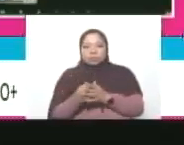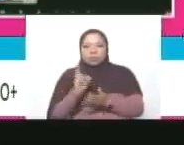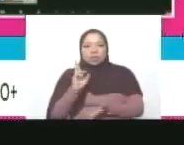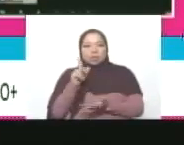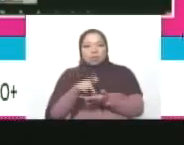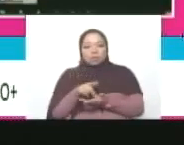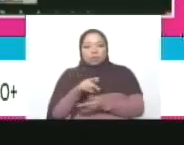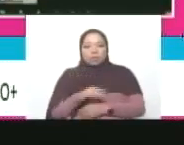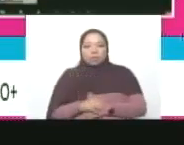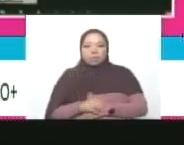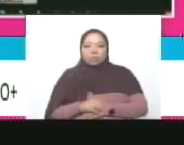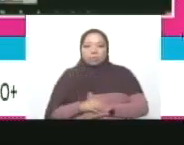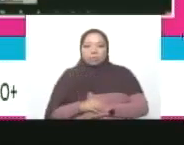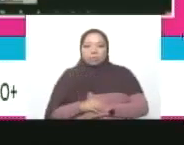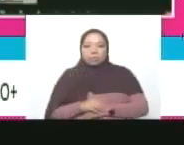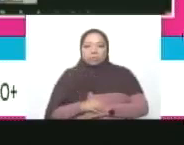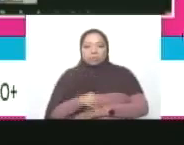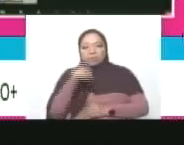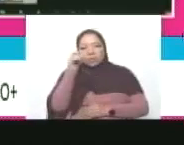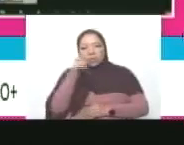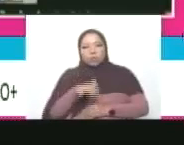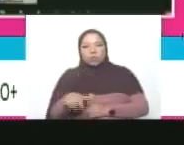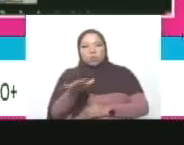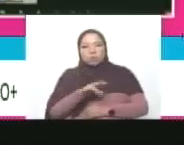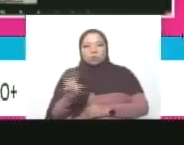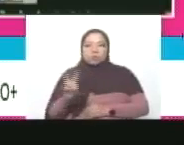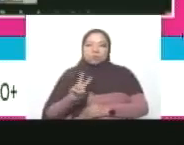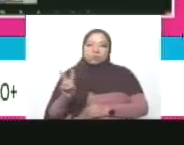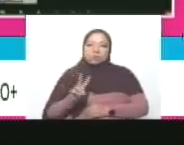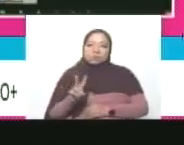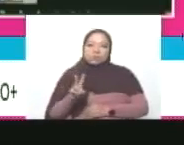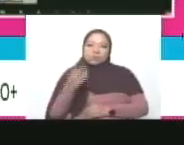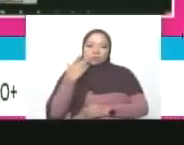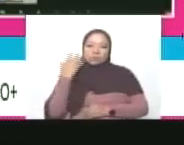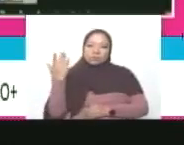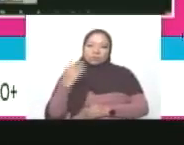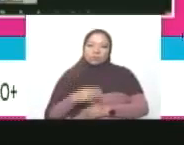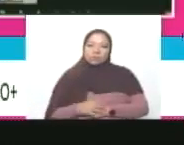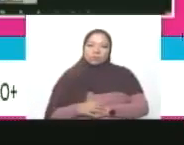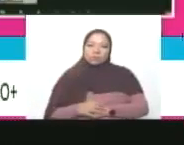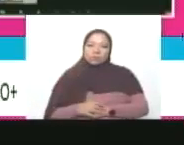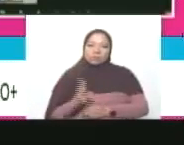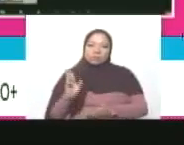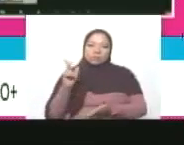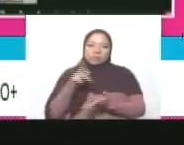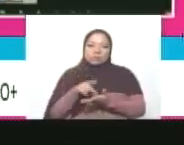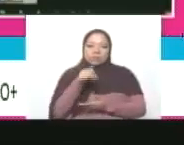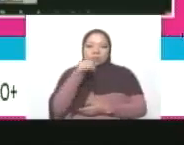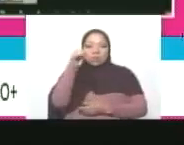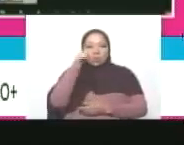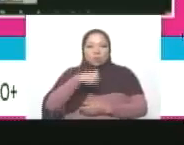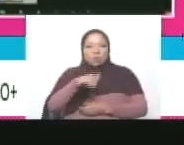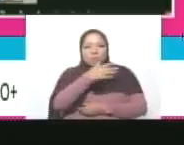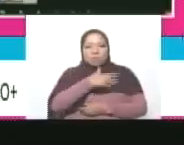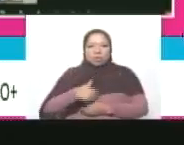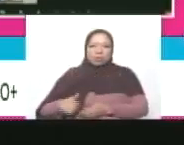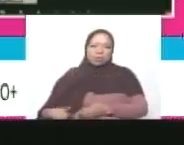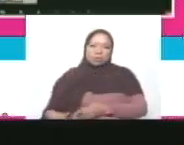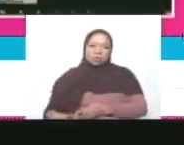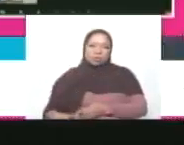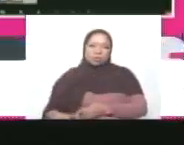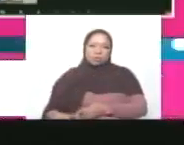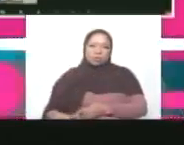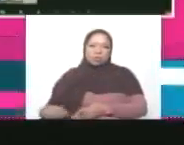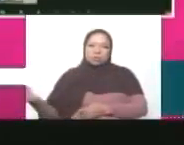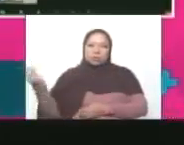presente digo, pueblo presidente, ahí está, presente dice el pueblo presidente, con